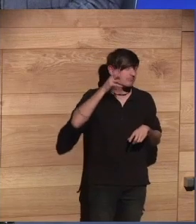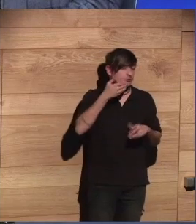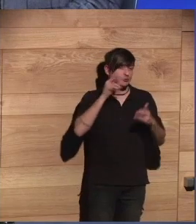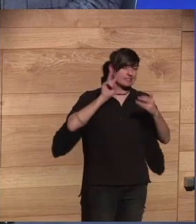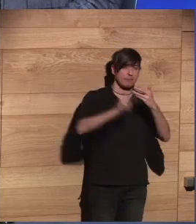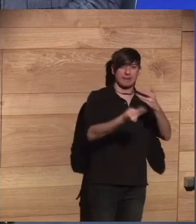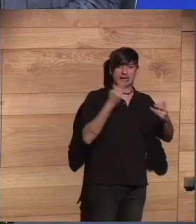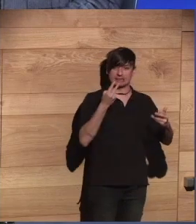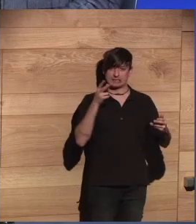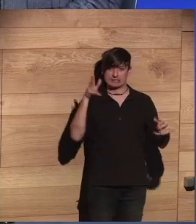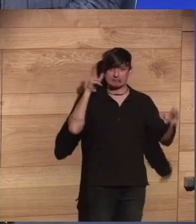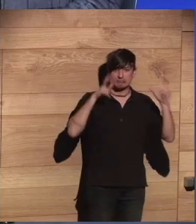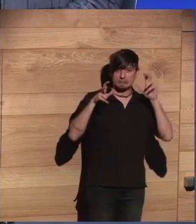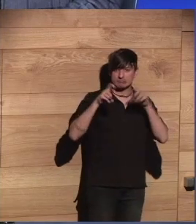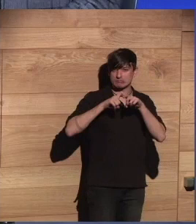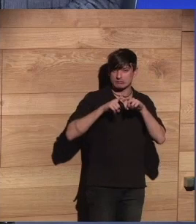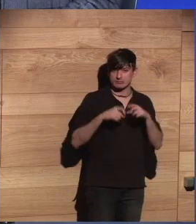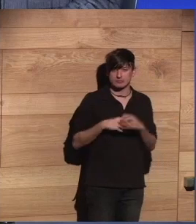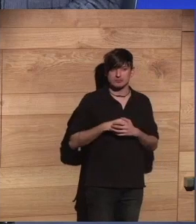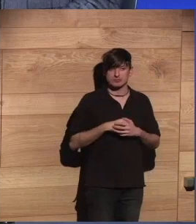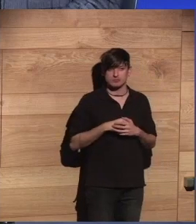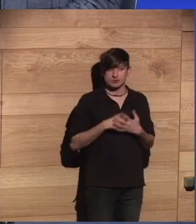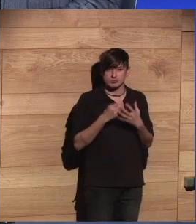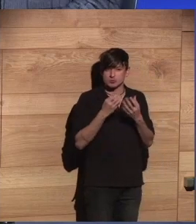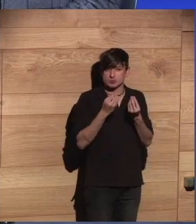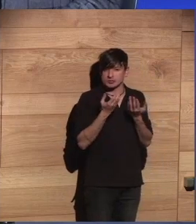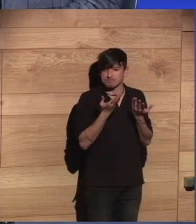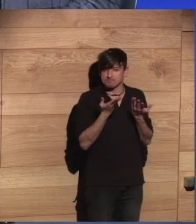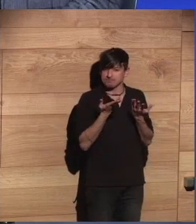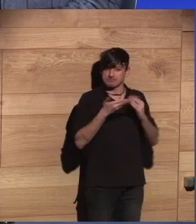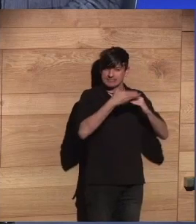transparente y con muchas aristas,